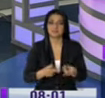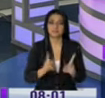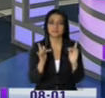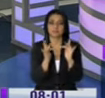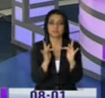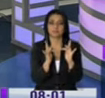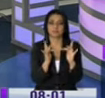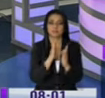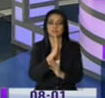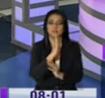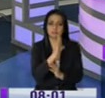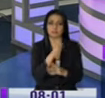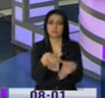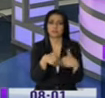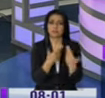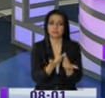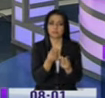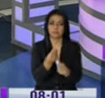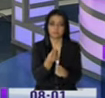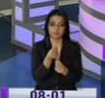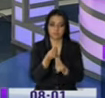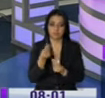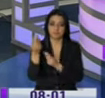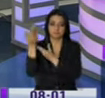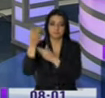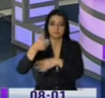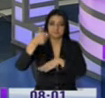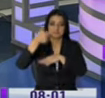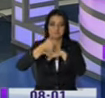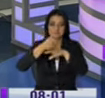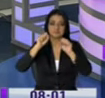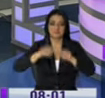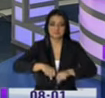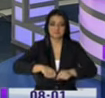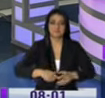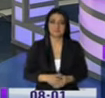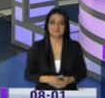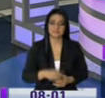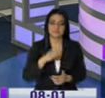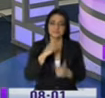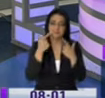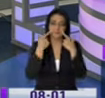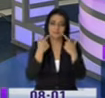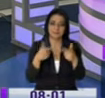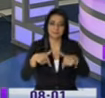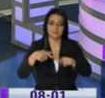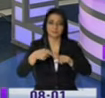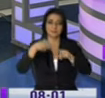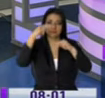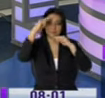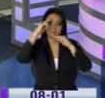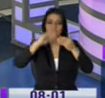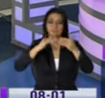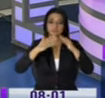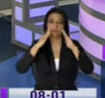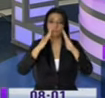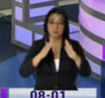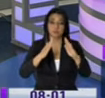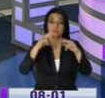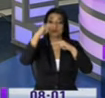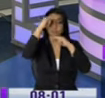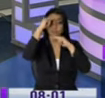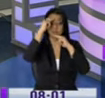también, triangulando la información hacia las autoridades capitalinas que siempre están pendientes de este primer noticiero de la comunidad, un noticiero